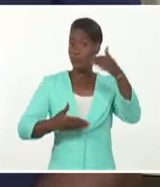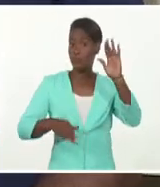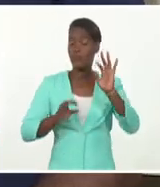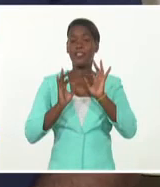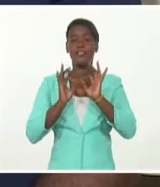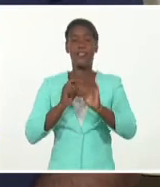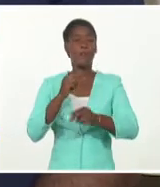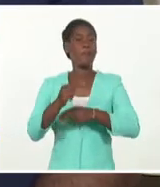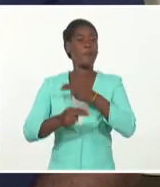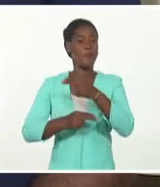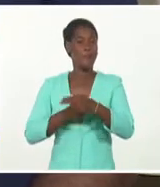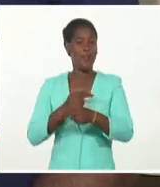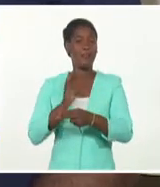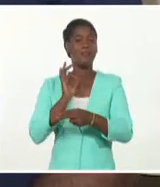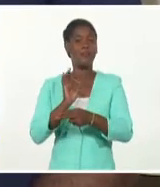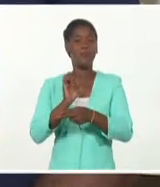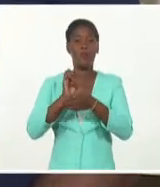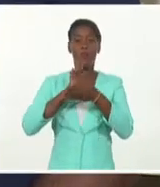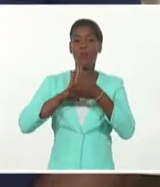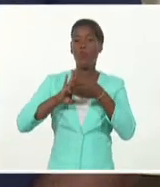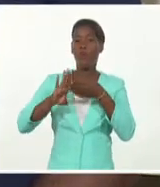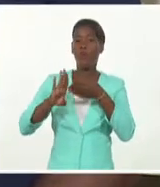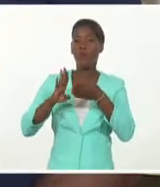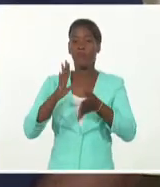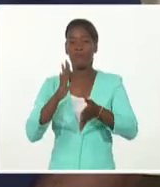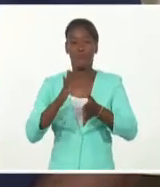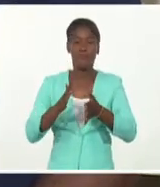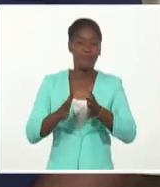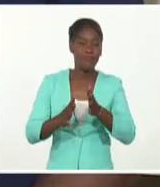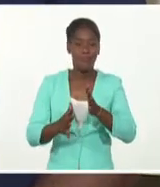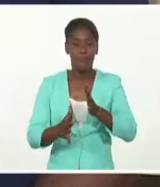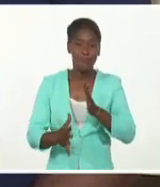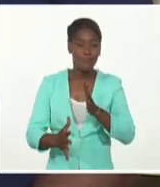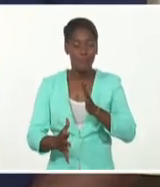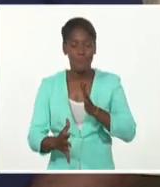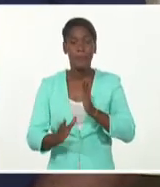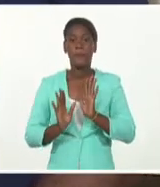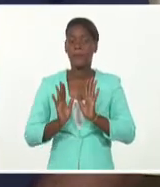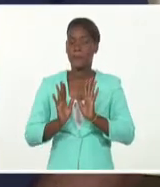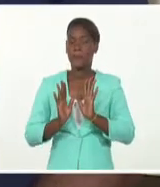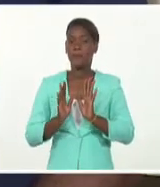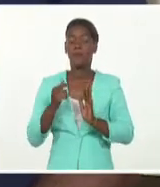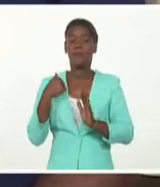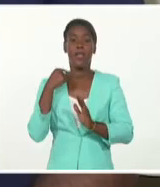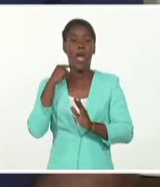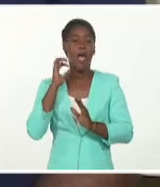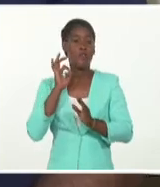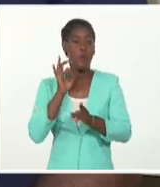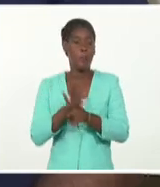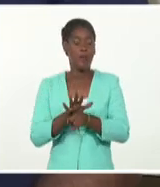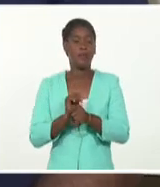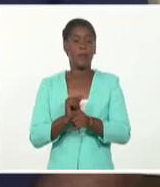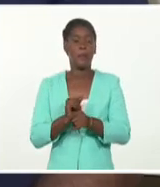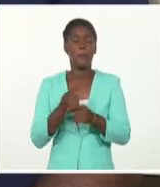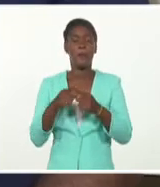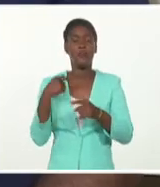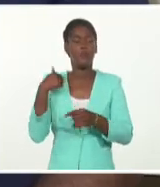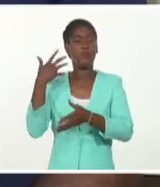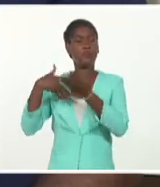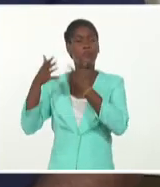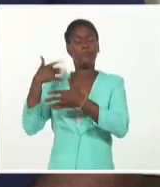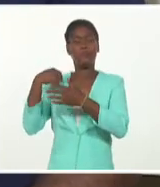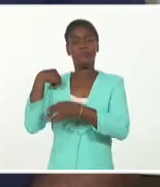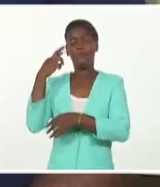Cascanueces, muy especialmente por el triunfo de la Revolución, por el inicio del nuevo año. Y en uno de esos primeros de enero, yo no recuerdo ahora el año